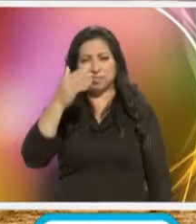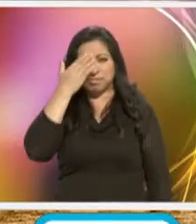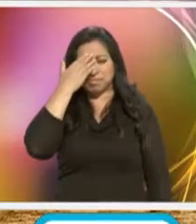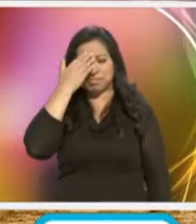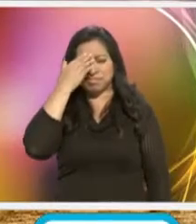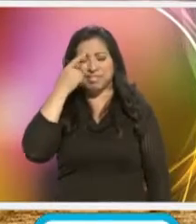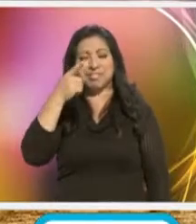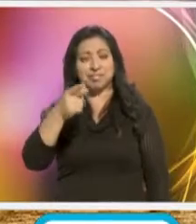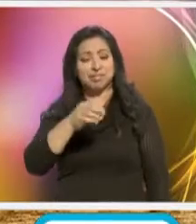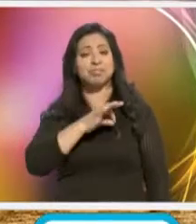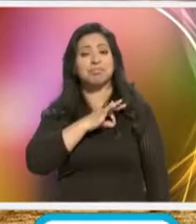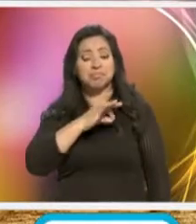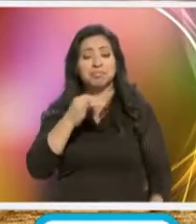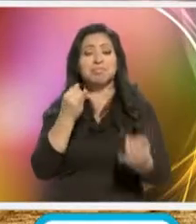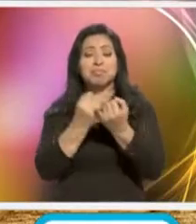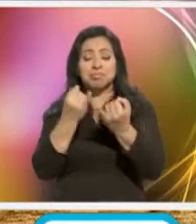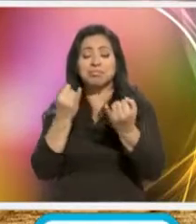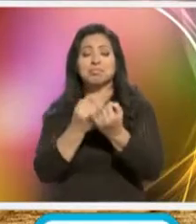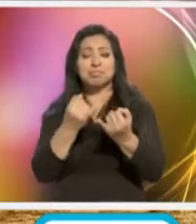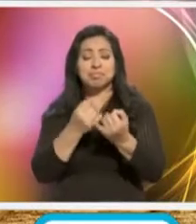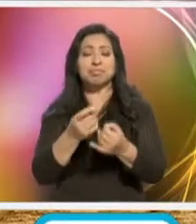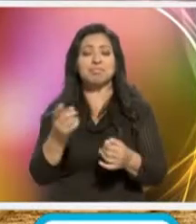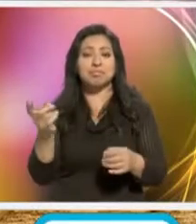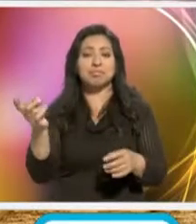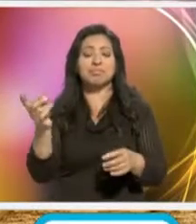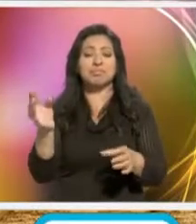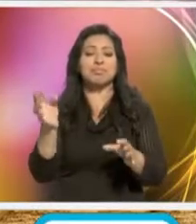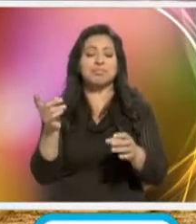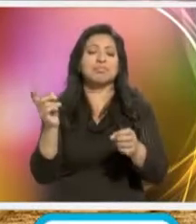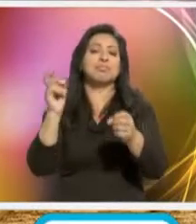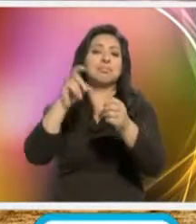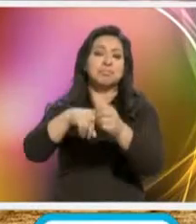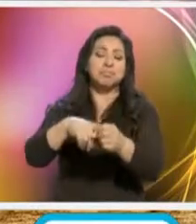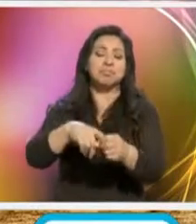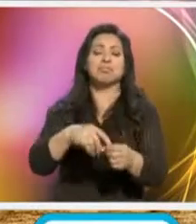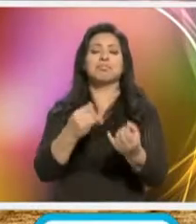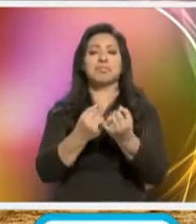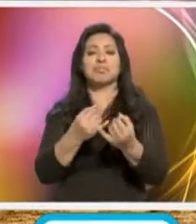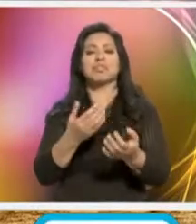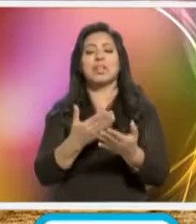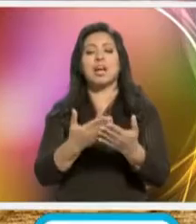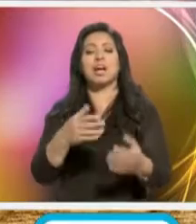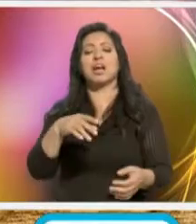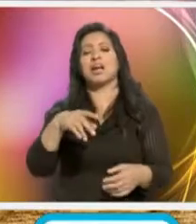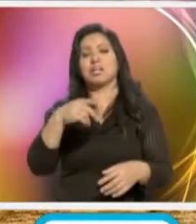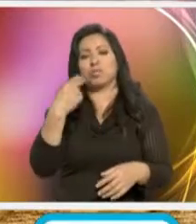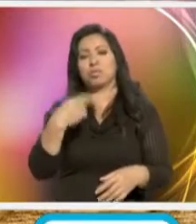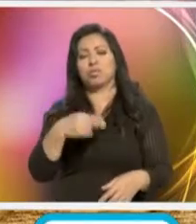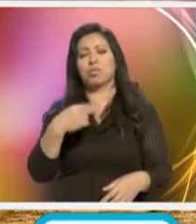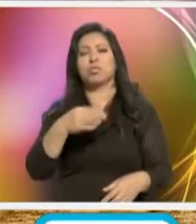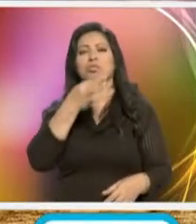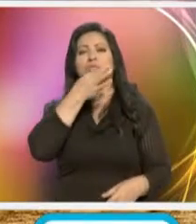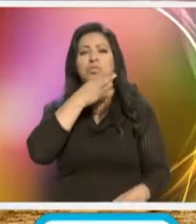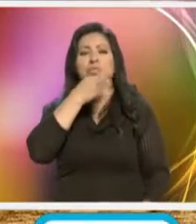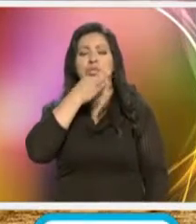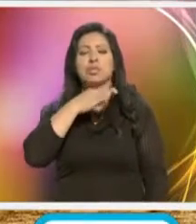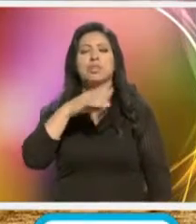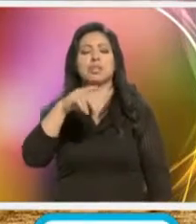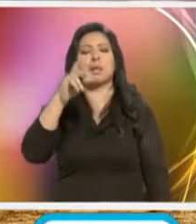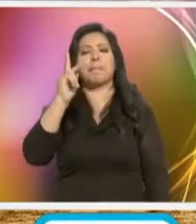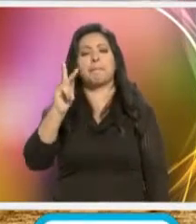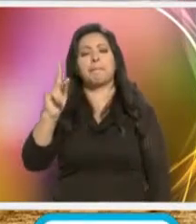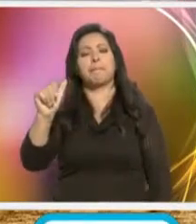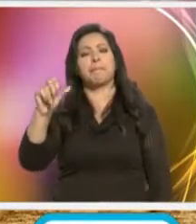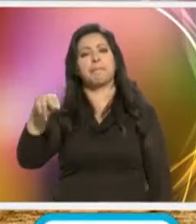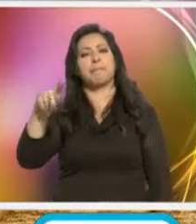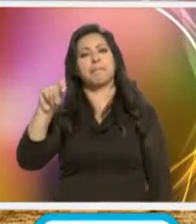Exacto. Sí, pues gustosamente este año se suman al Festival de Pantomima y justo ellos son los encargados